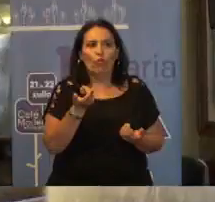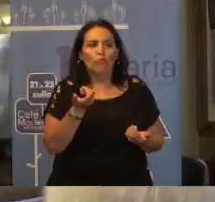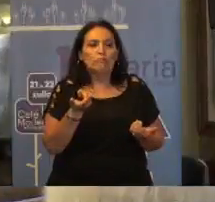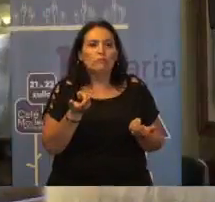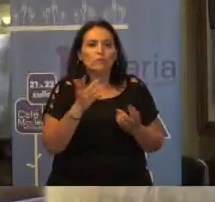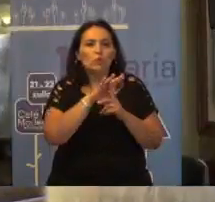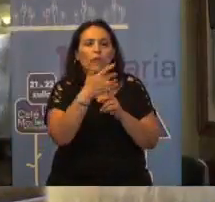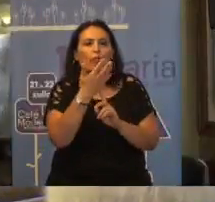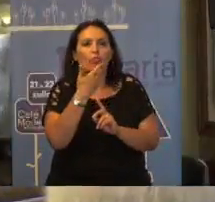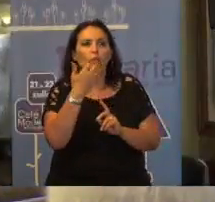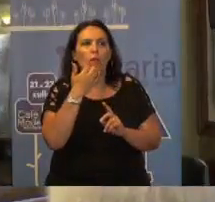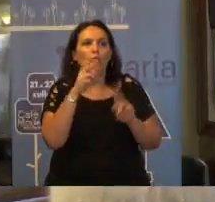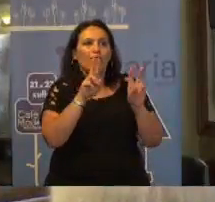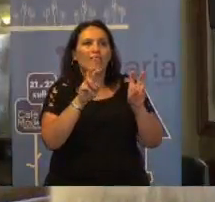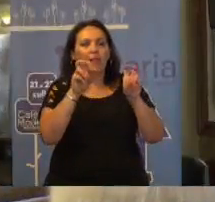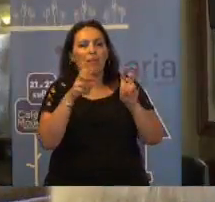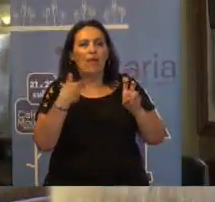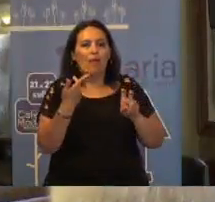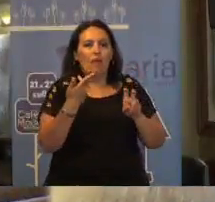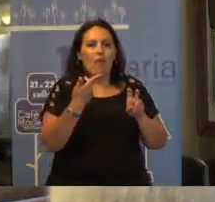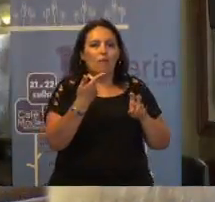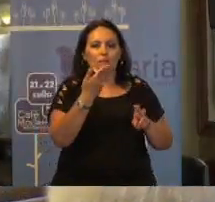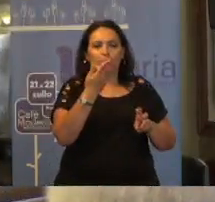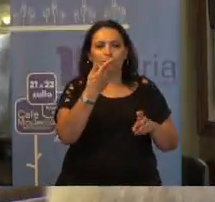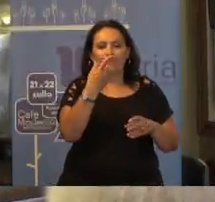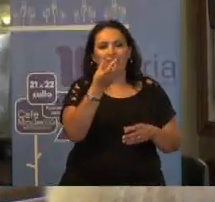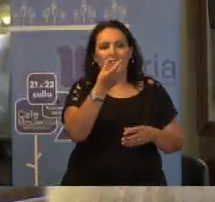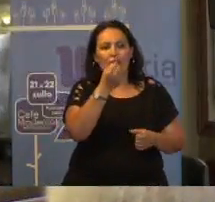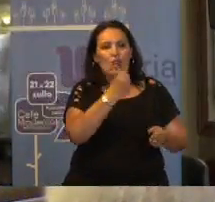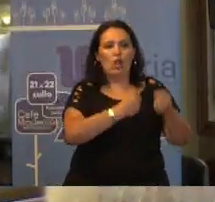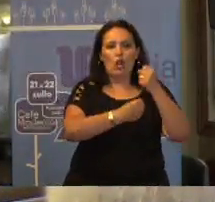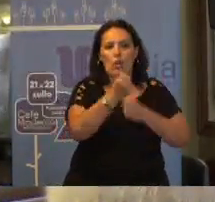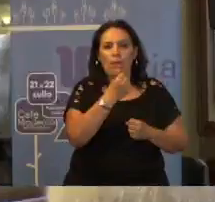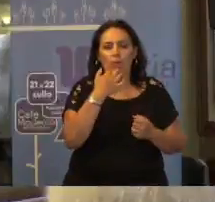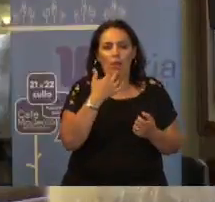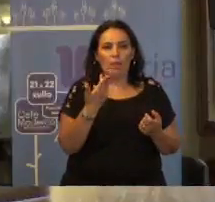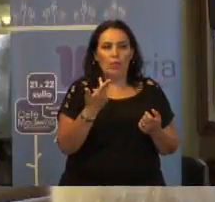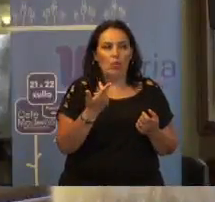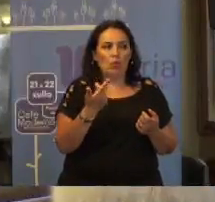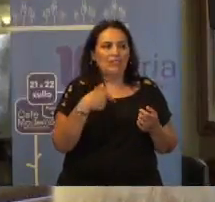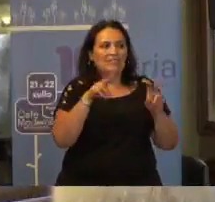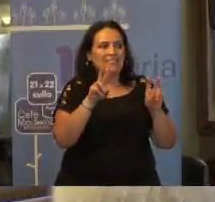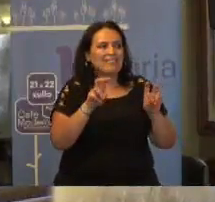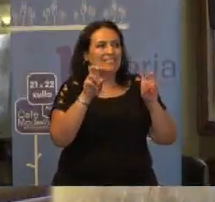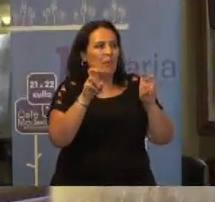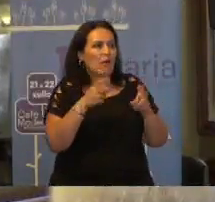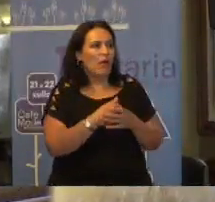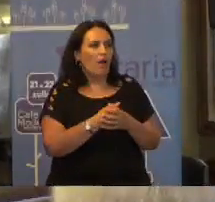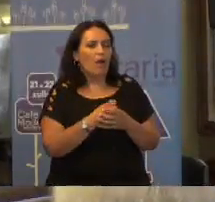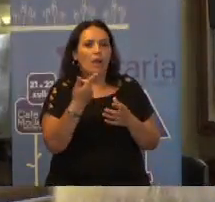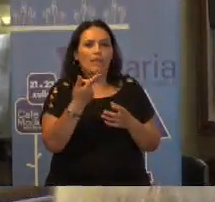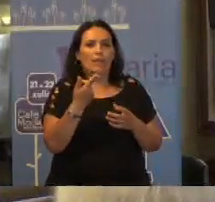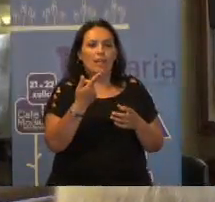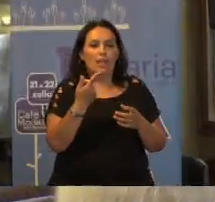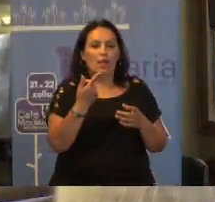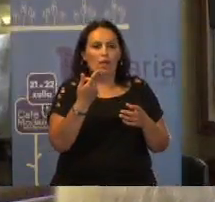todo isto que se está falando tanto dos fondos EDUSI, non? E como evidentemente se está frenando toda a aplicación dos